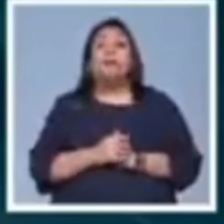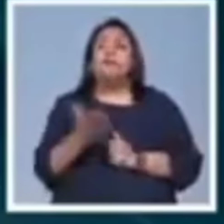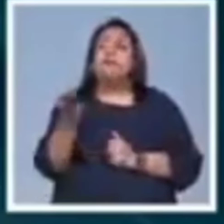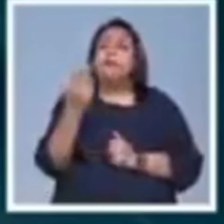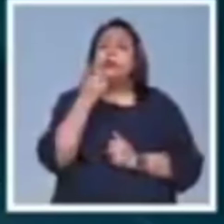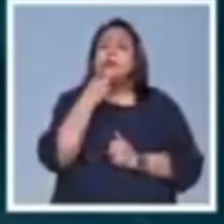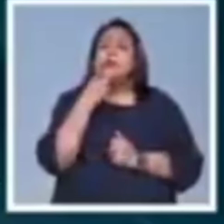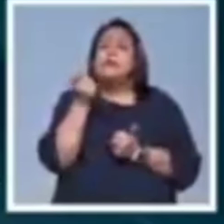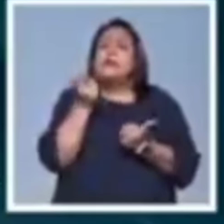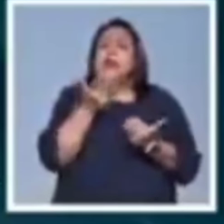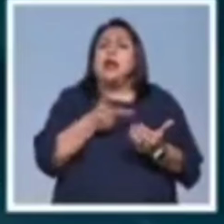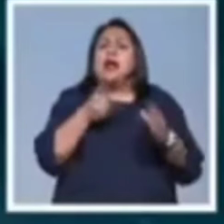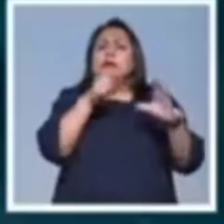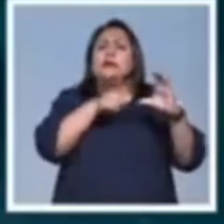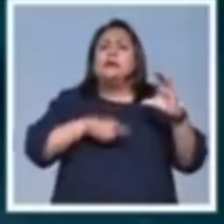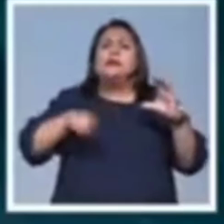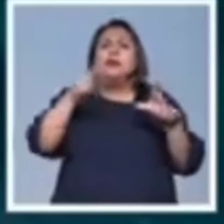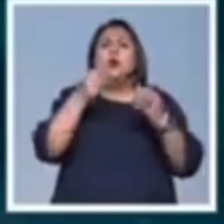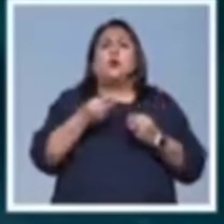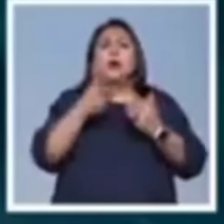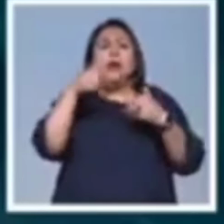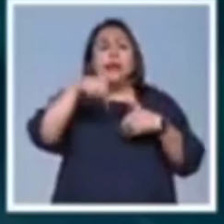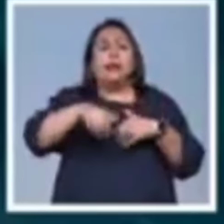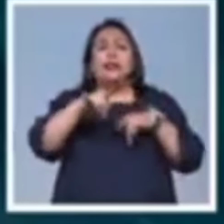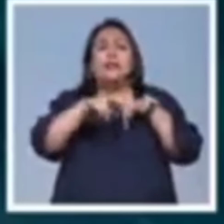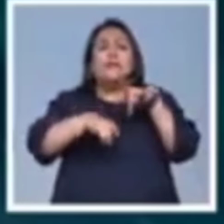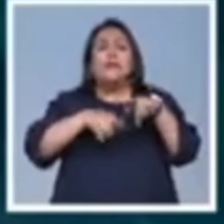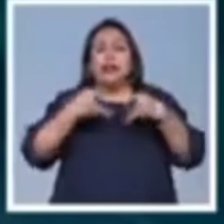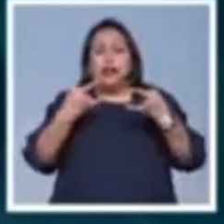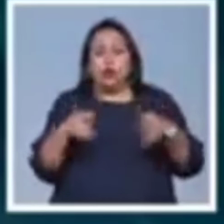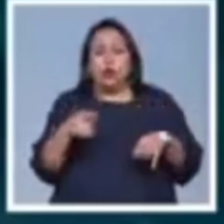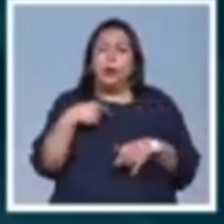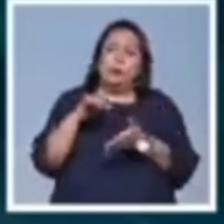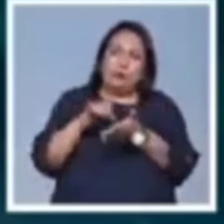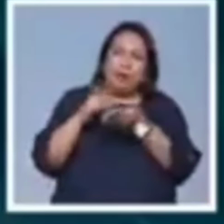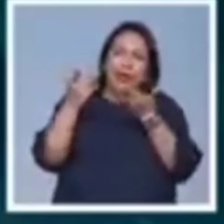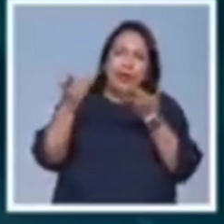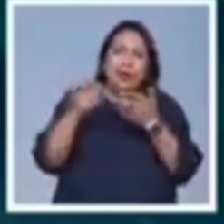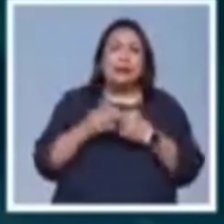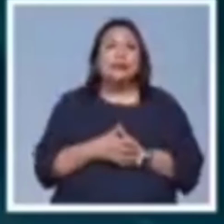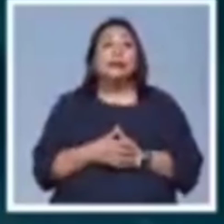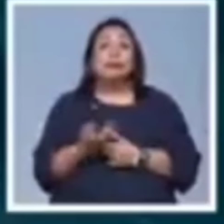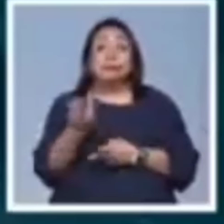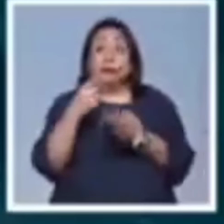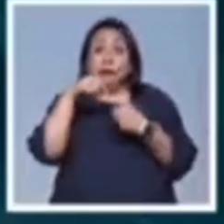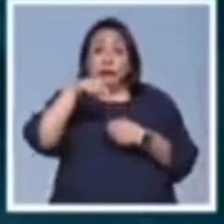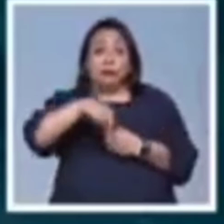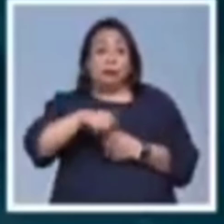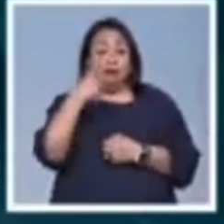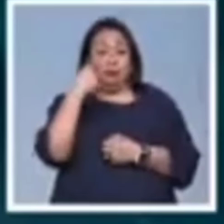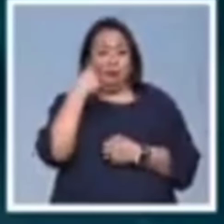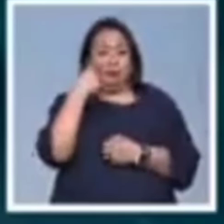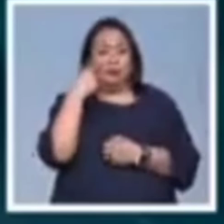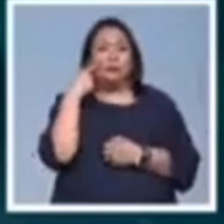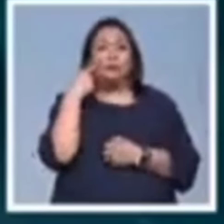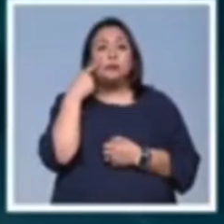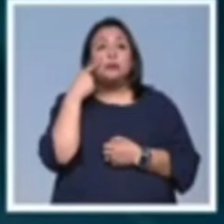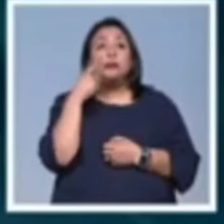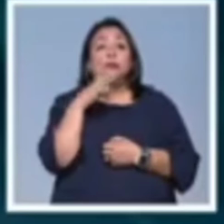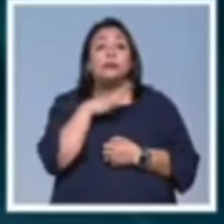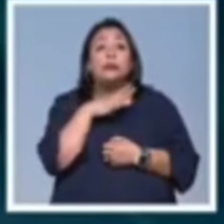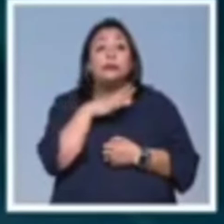Platícame, ¿qué trae Círculo de Poesía a la feria de aquí del Zócalo? Muchas gracias por estar aquí. Mira,